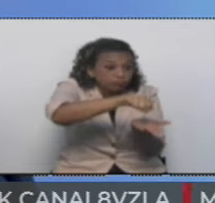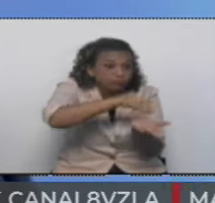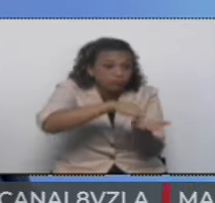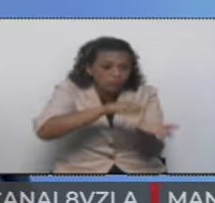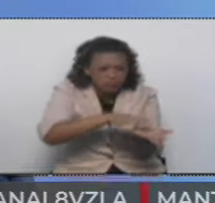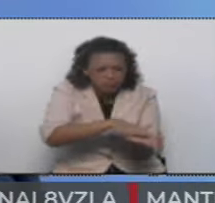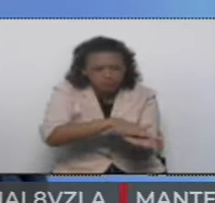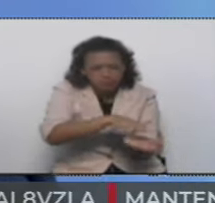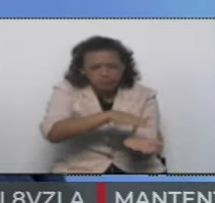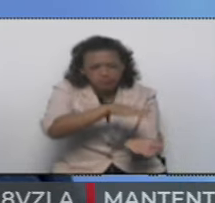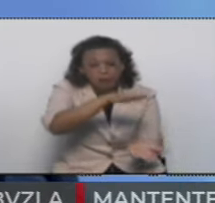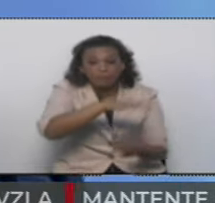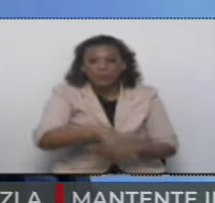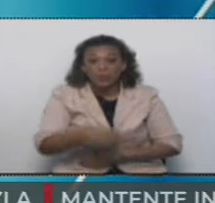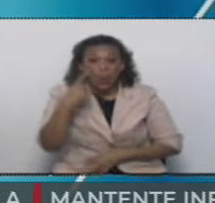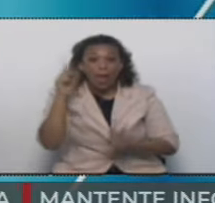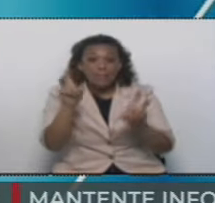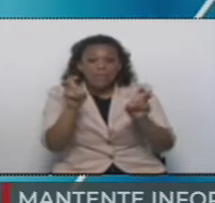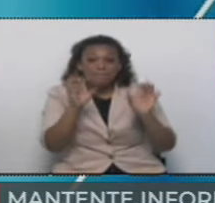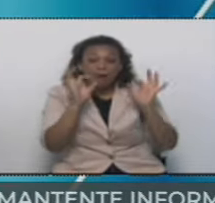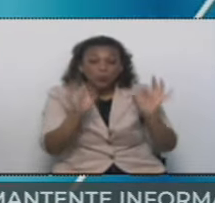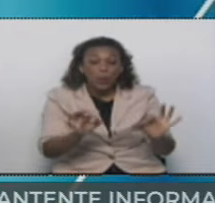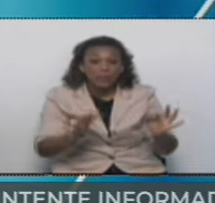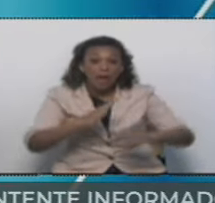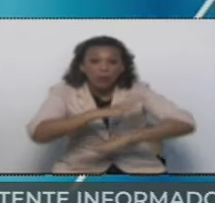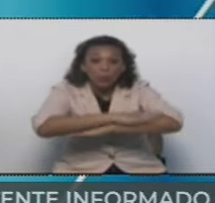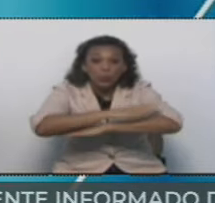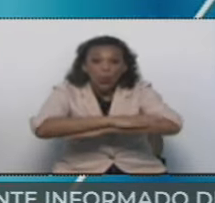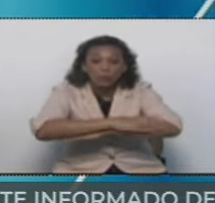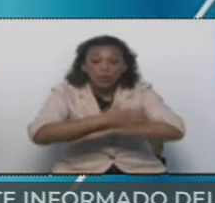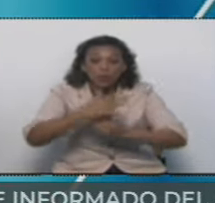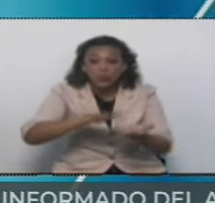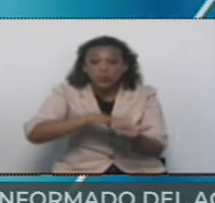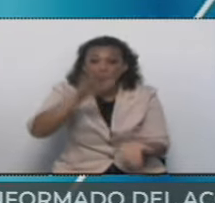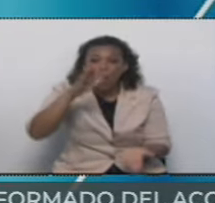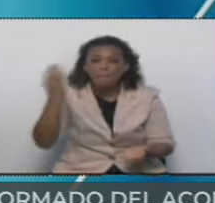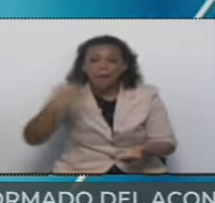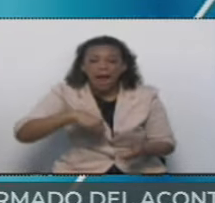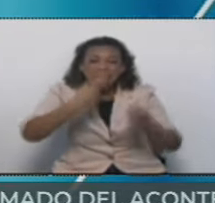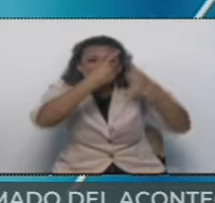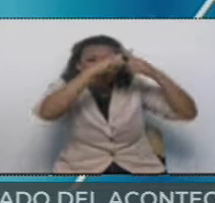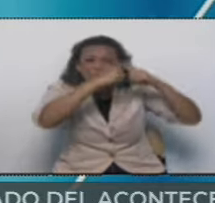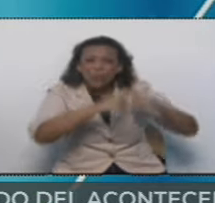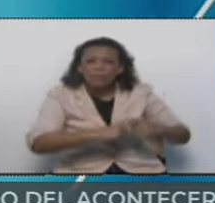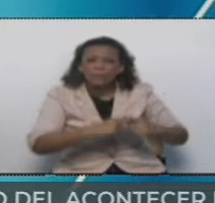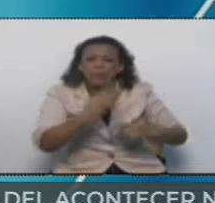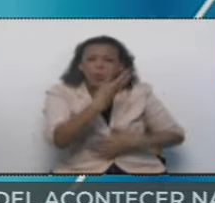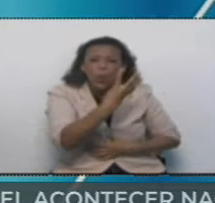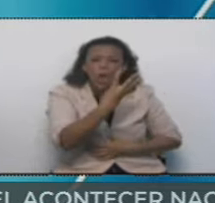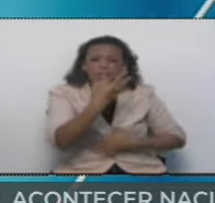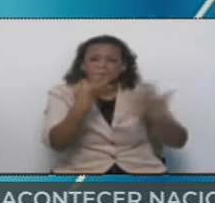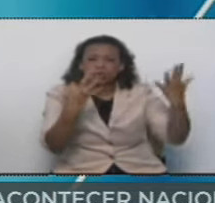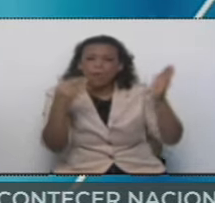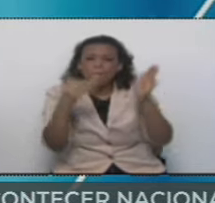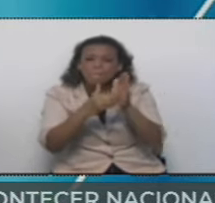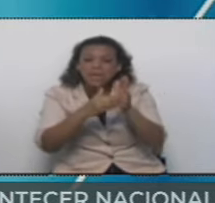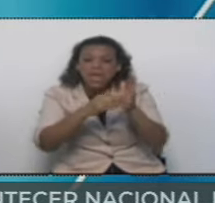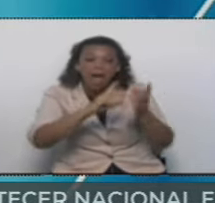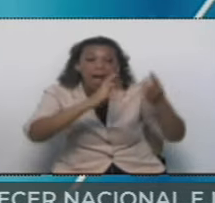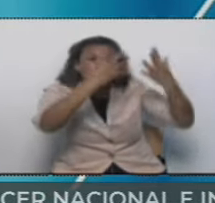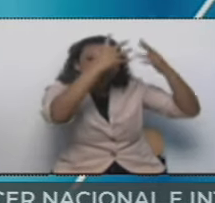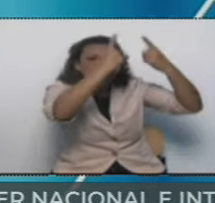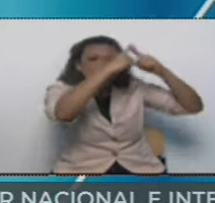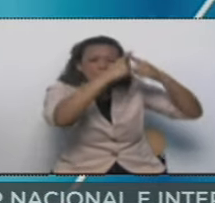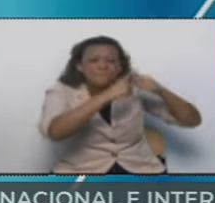llegando. Fíjense que respecto a la agenda concreta de acción han llegado más, se han sistematizado más de 48.000 ya propuestas